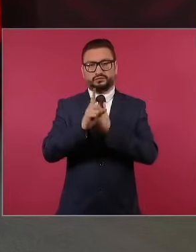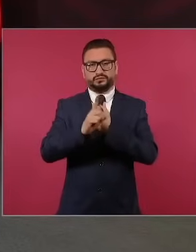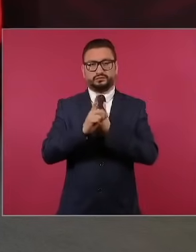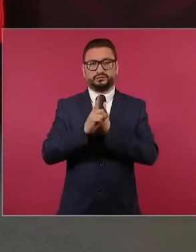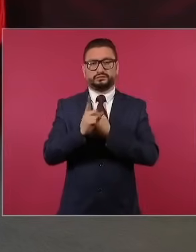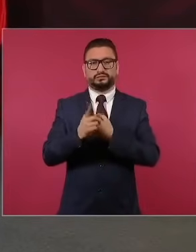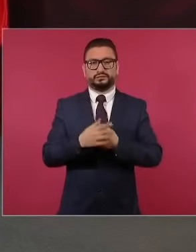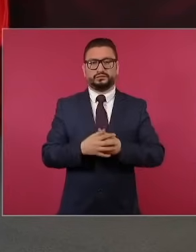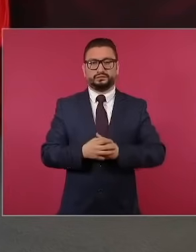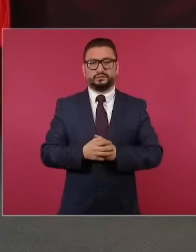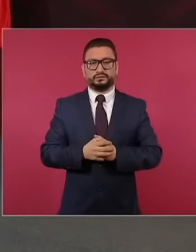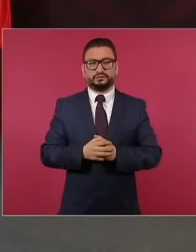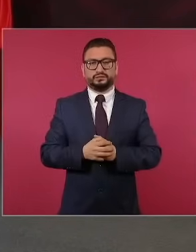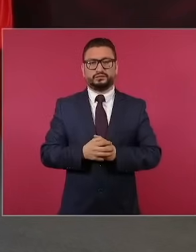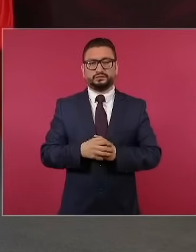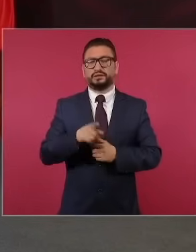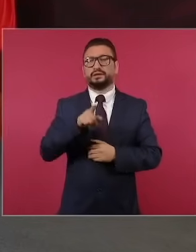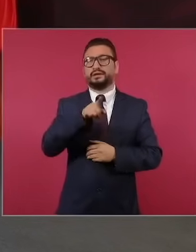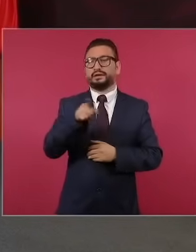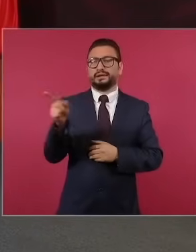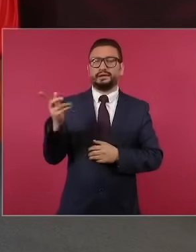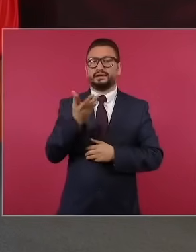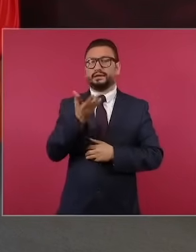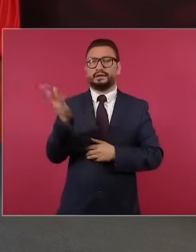Entonces, están molestos,